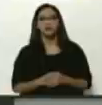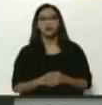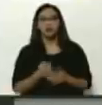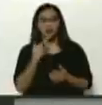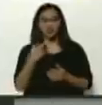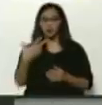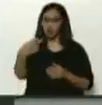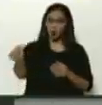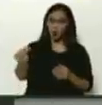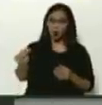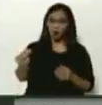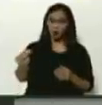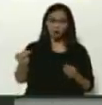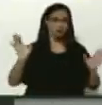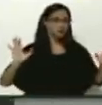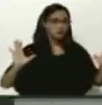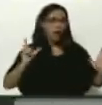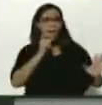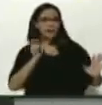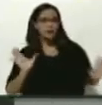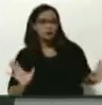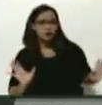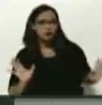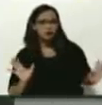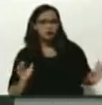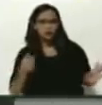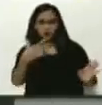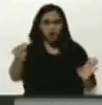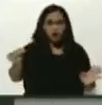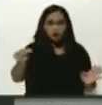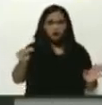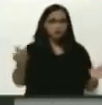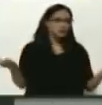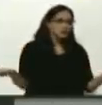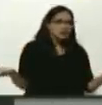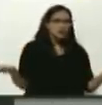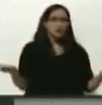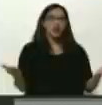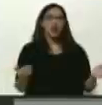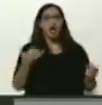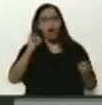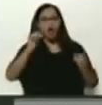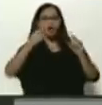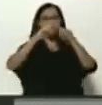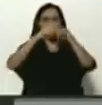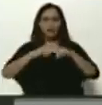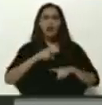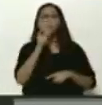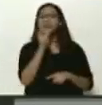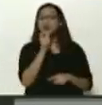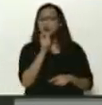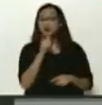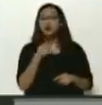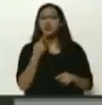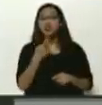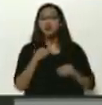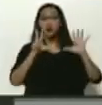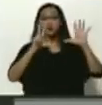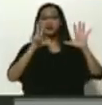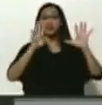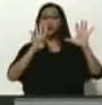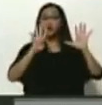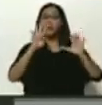Vamos, pues, se lo negamos. Que digan los que quieran que se lo neguemos. Pero hay una encuesta que dice que el 89% de la población